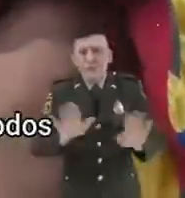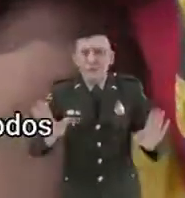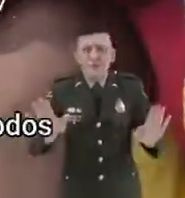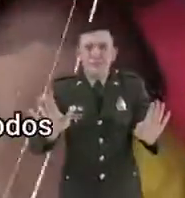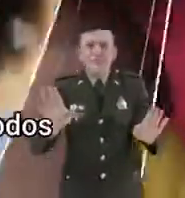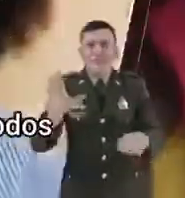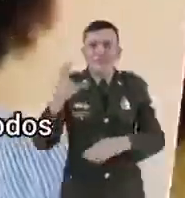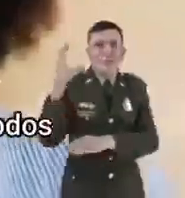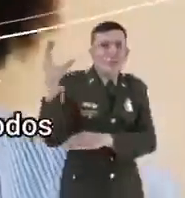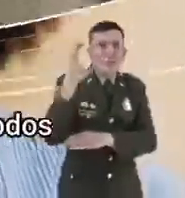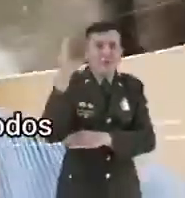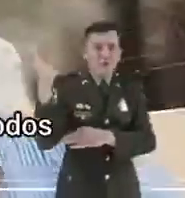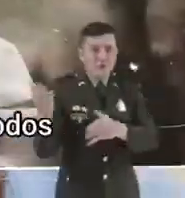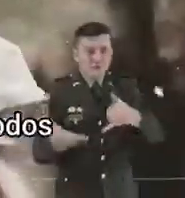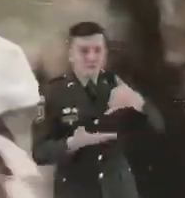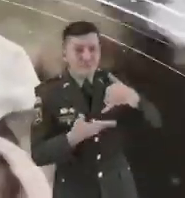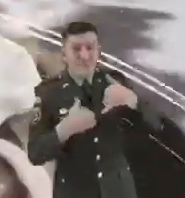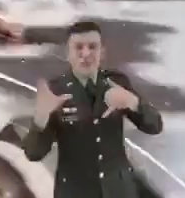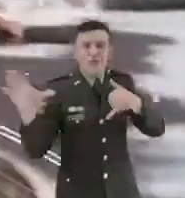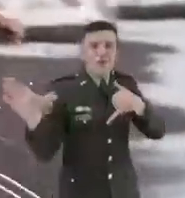la protegemos todos.